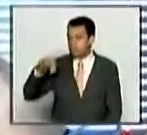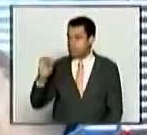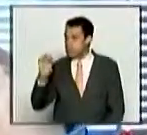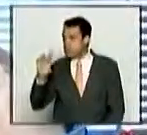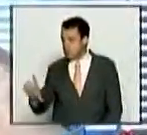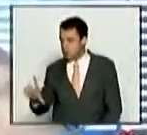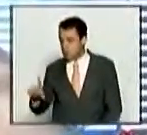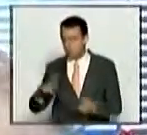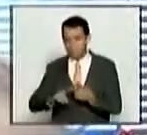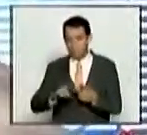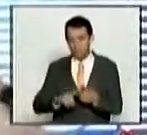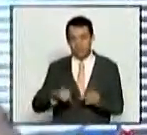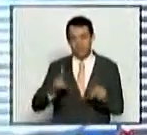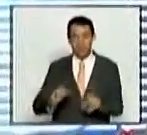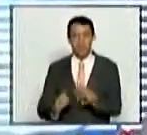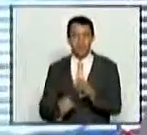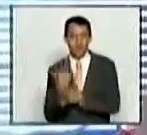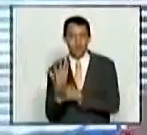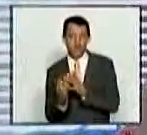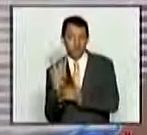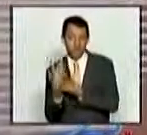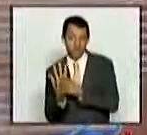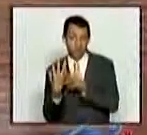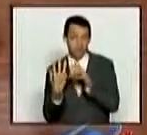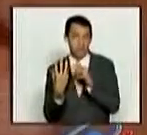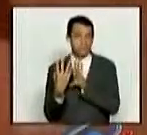de la ortiga, y ahora